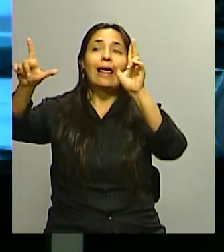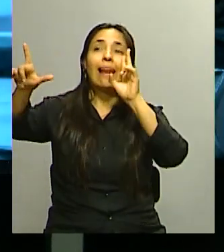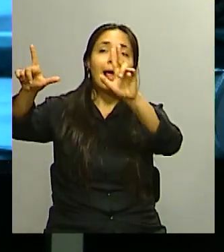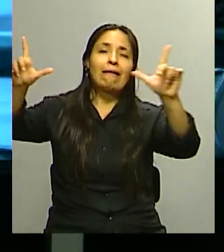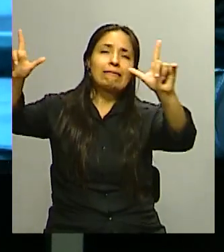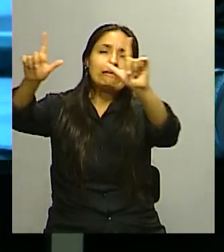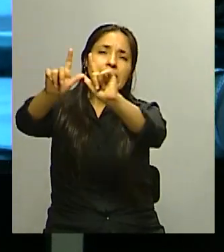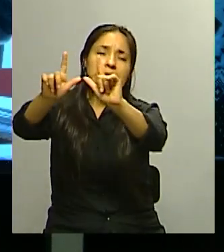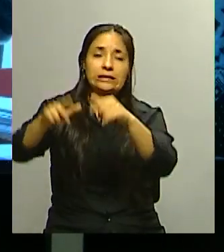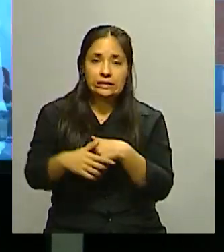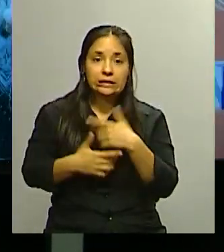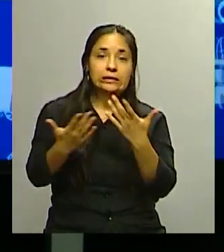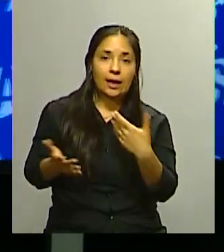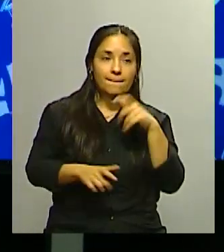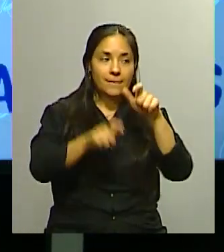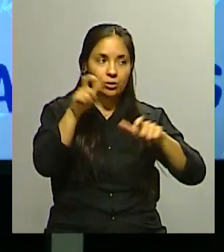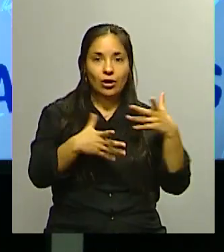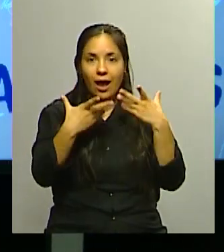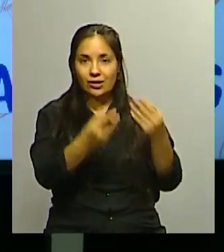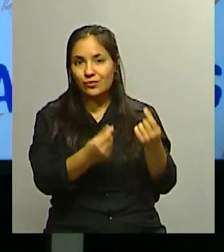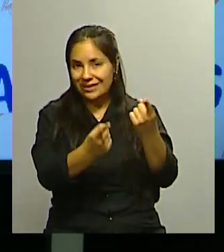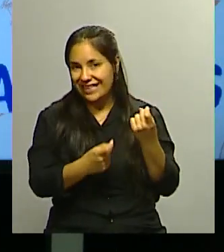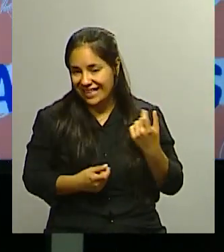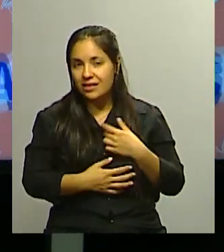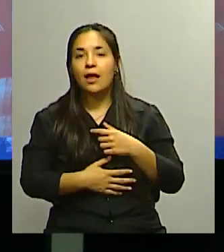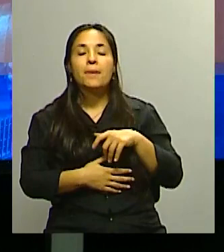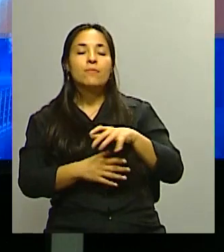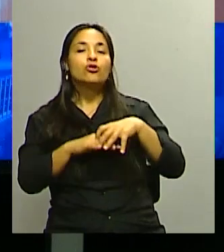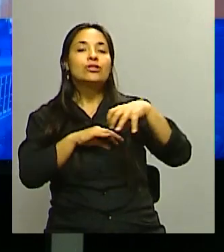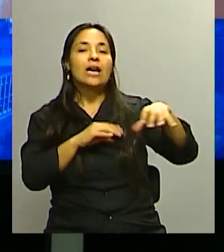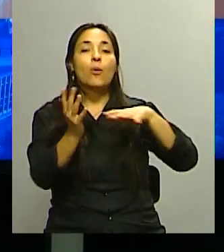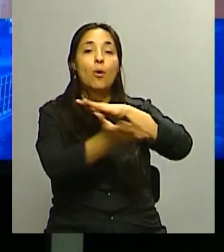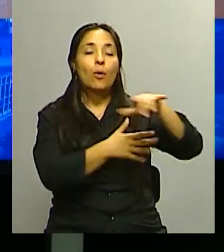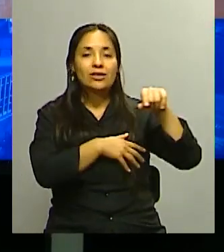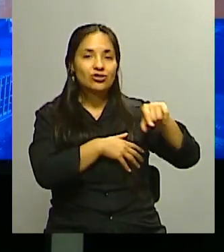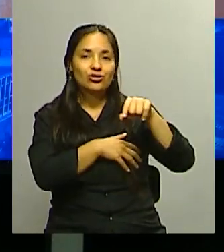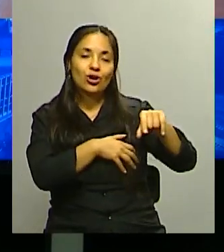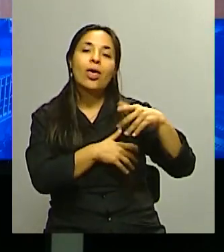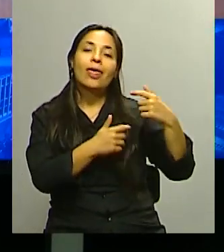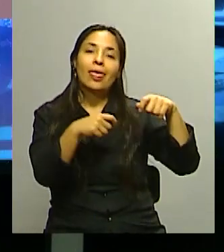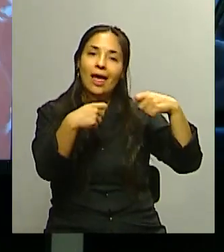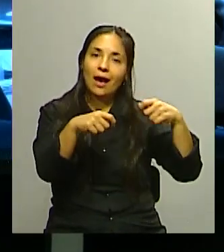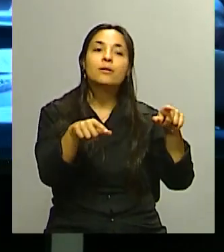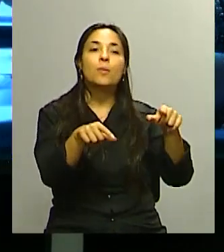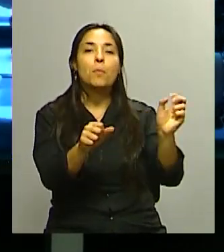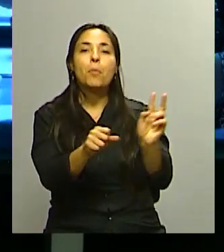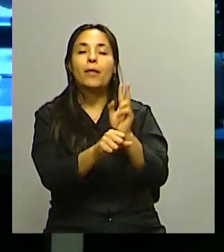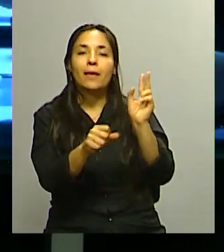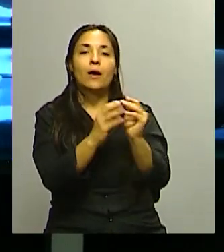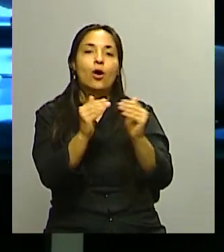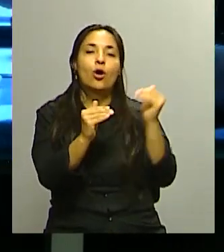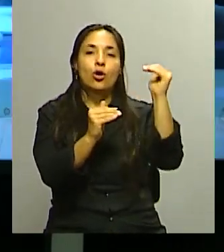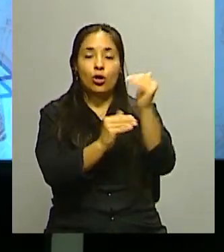lee? Entonces, son un sector vulnerable de la población, están especialmente protegidos por la